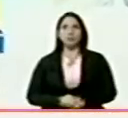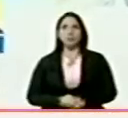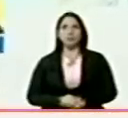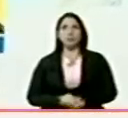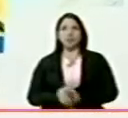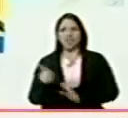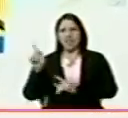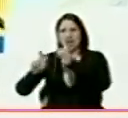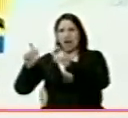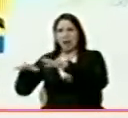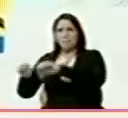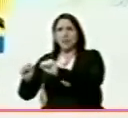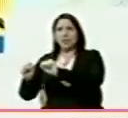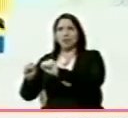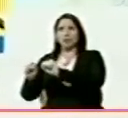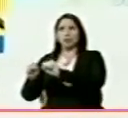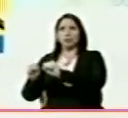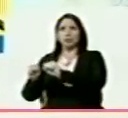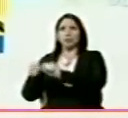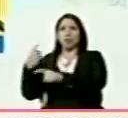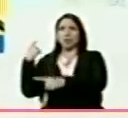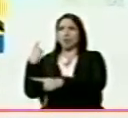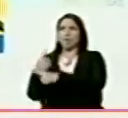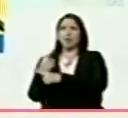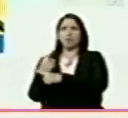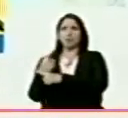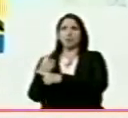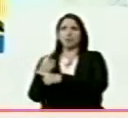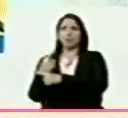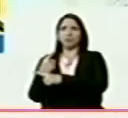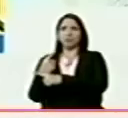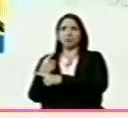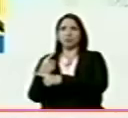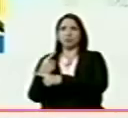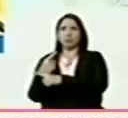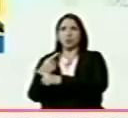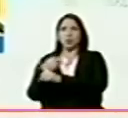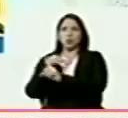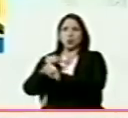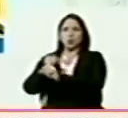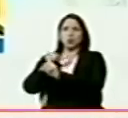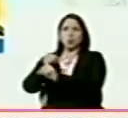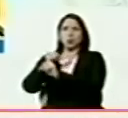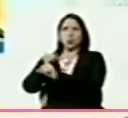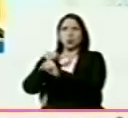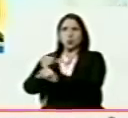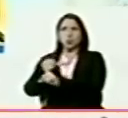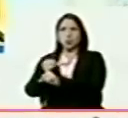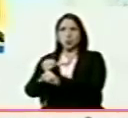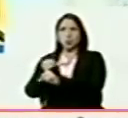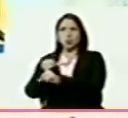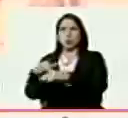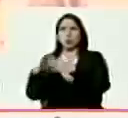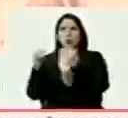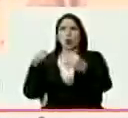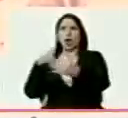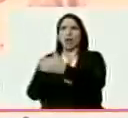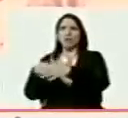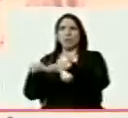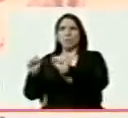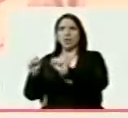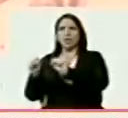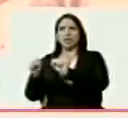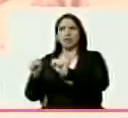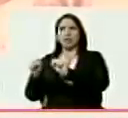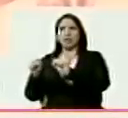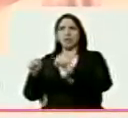tipo de imperialismo debe ser combatido de todos antiimperialistas de todo